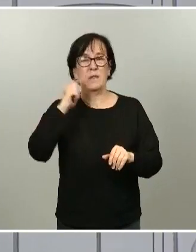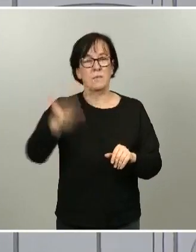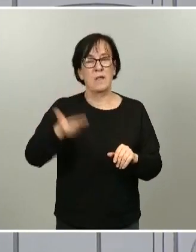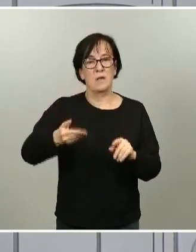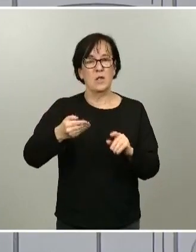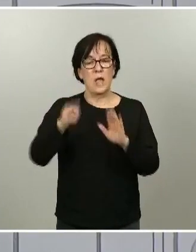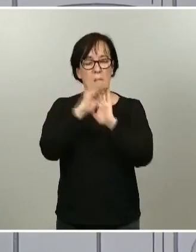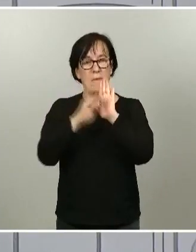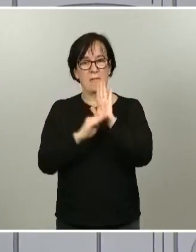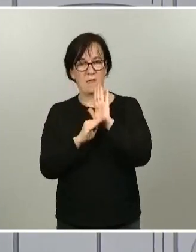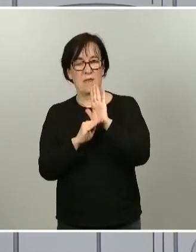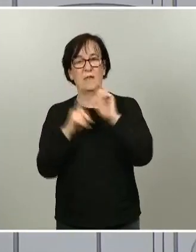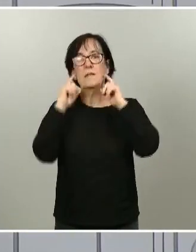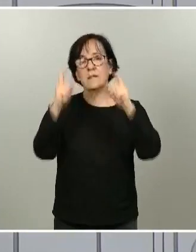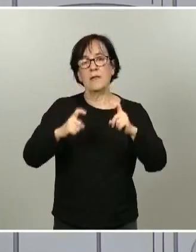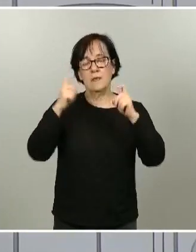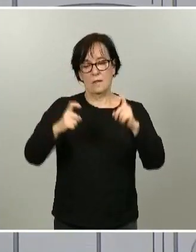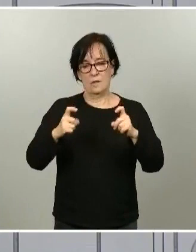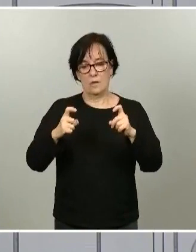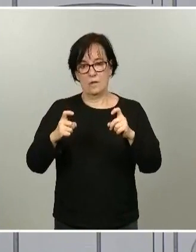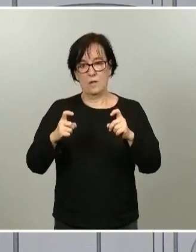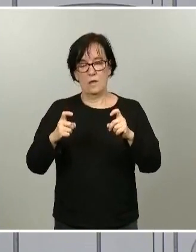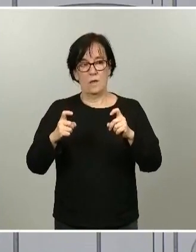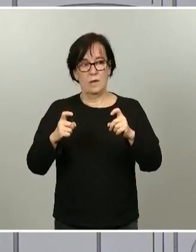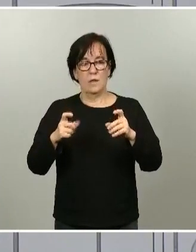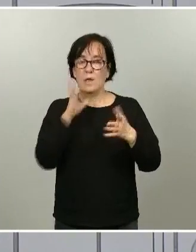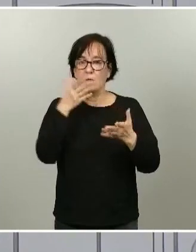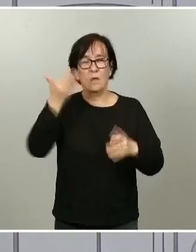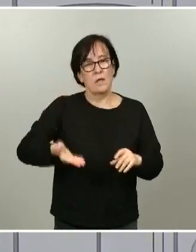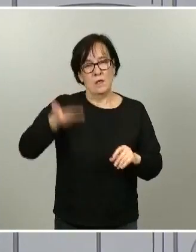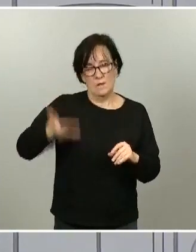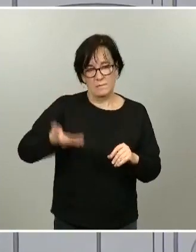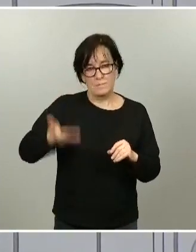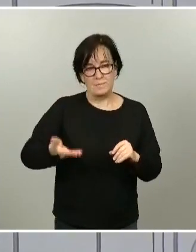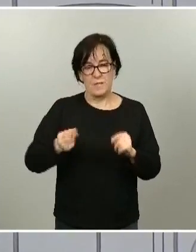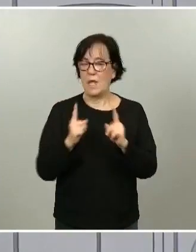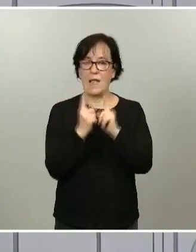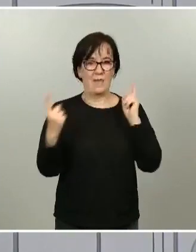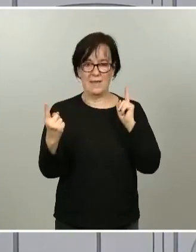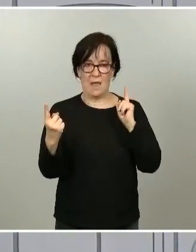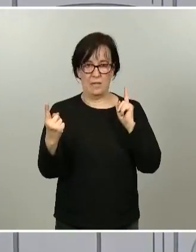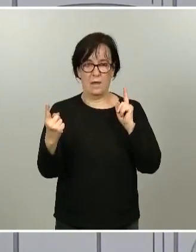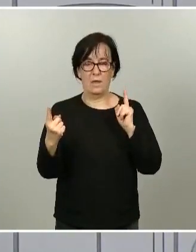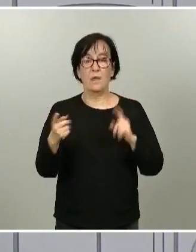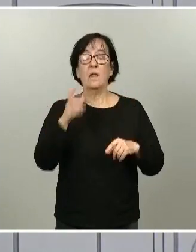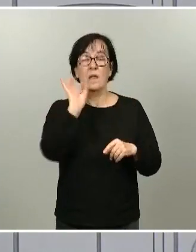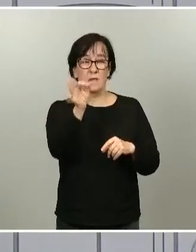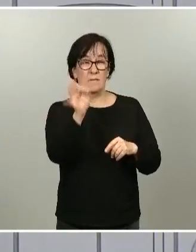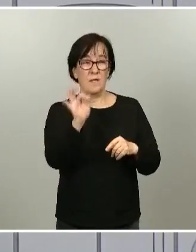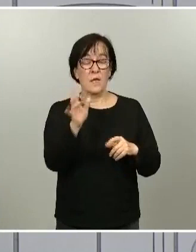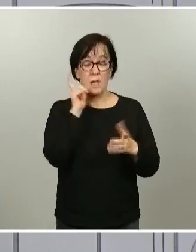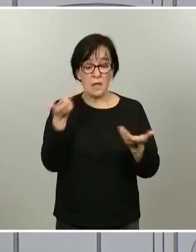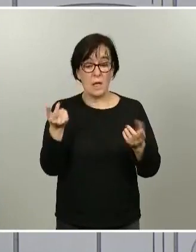hemos tratado de traspasar a la comunidad, fundamentalmente la distancia. Dicho eso, sí que es verdad que una vez que se mantiene la